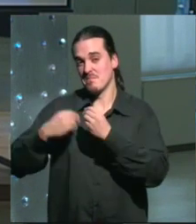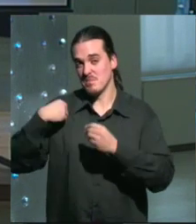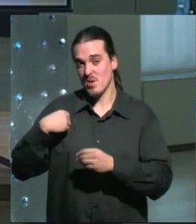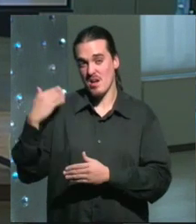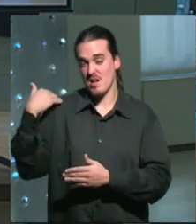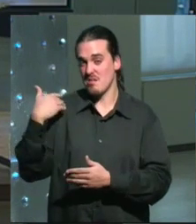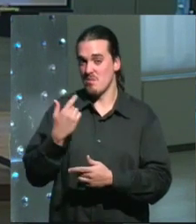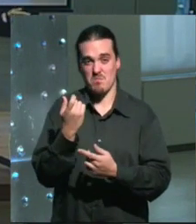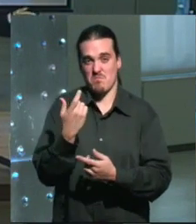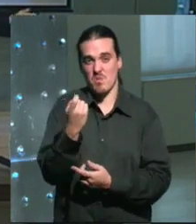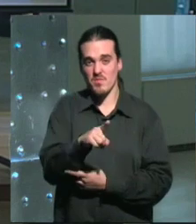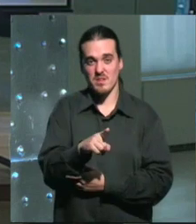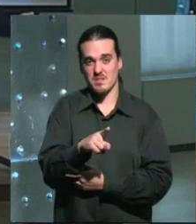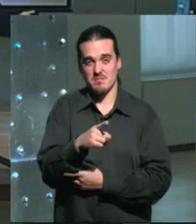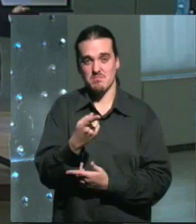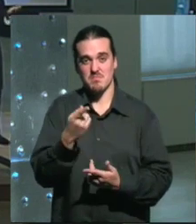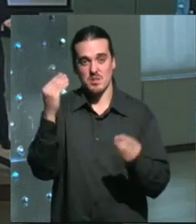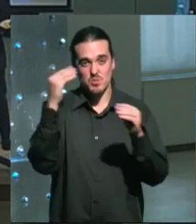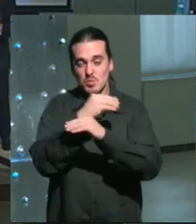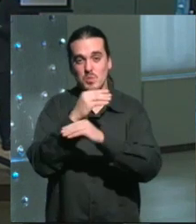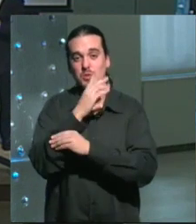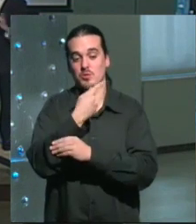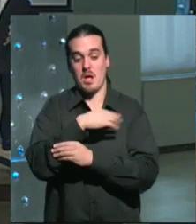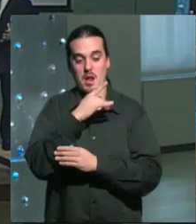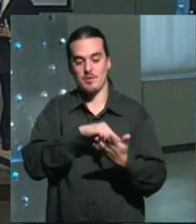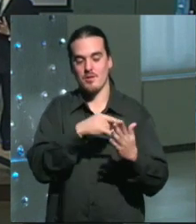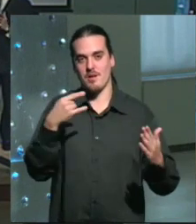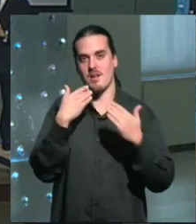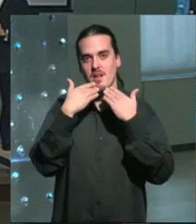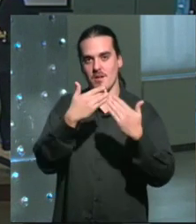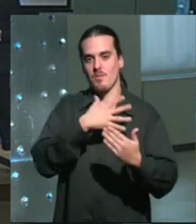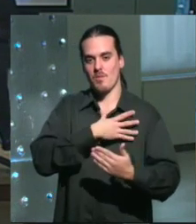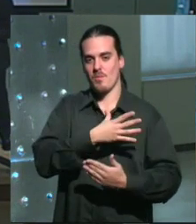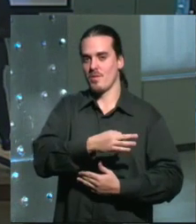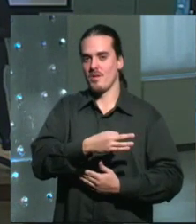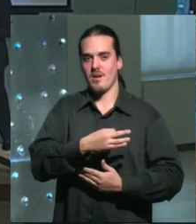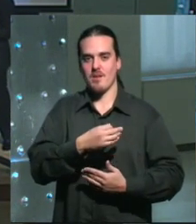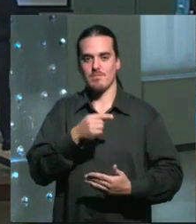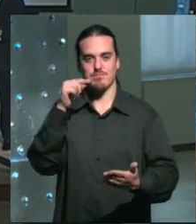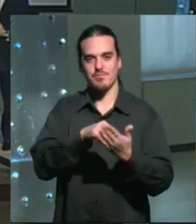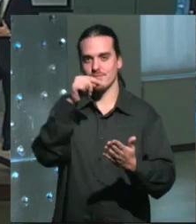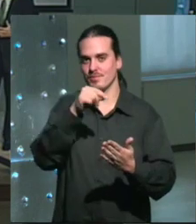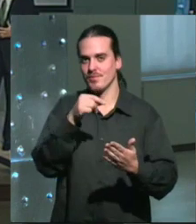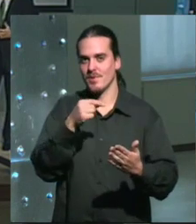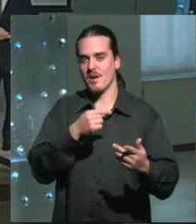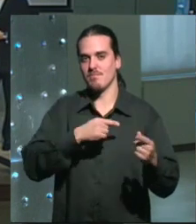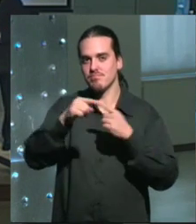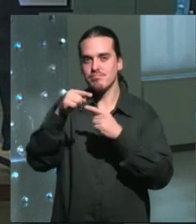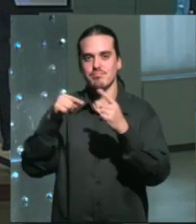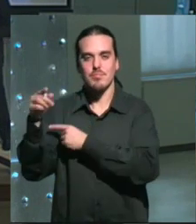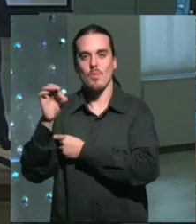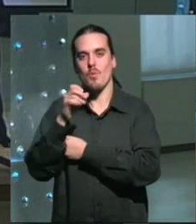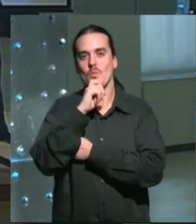CRM, nos permitía tomar el pulso de manera inmediata en cualquier parte de Estados Unidos, para luego rectificar nuestro rumbo.